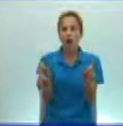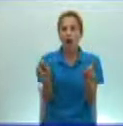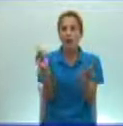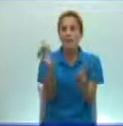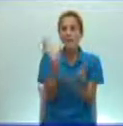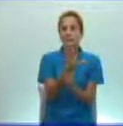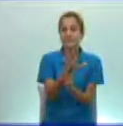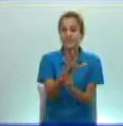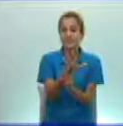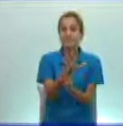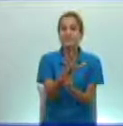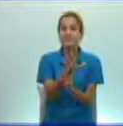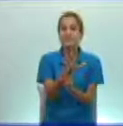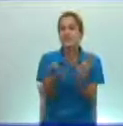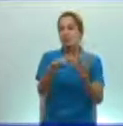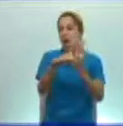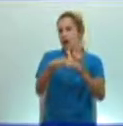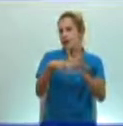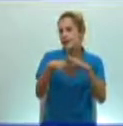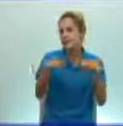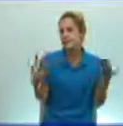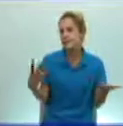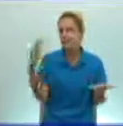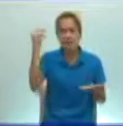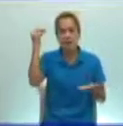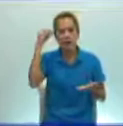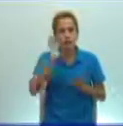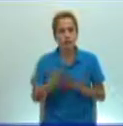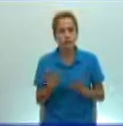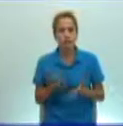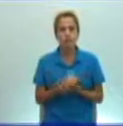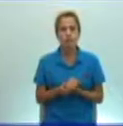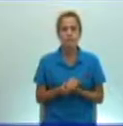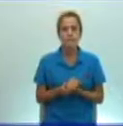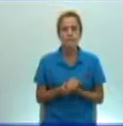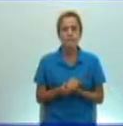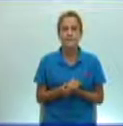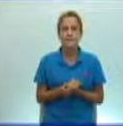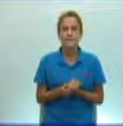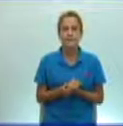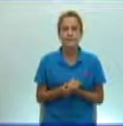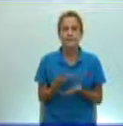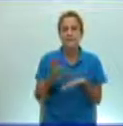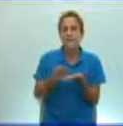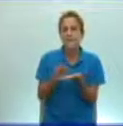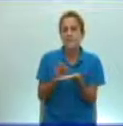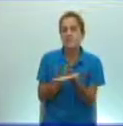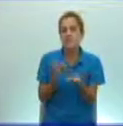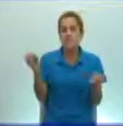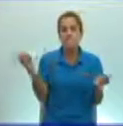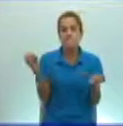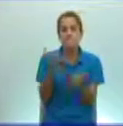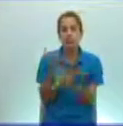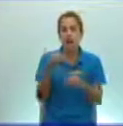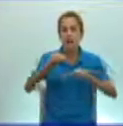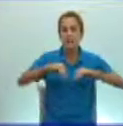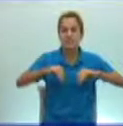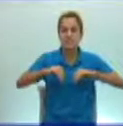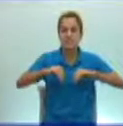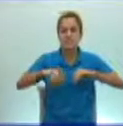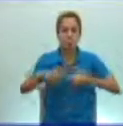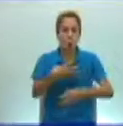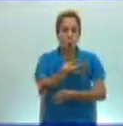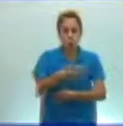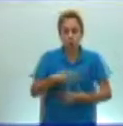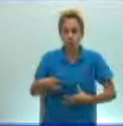las reglas ortográficas que ya conoces. Las palabras eran semilla, blancas,